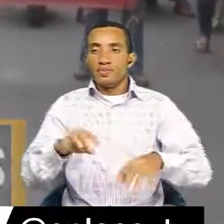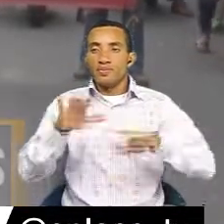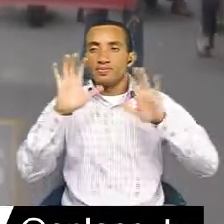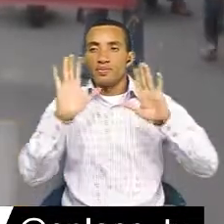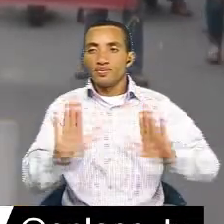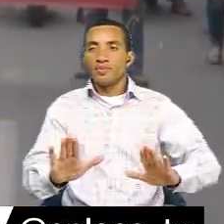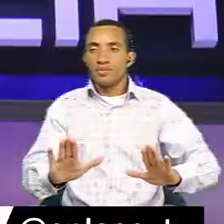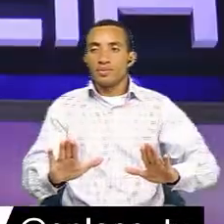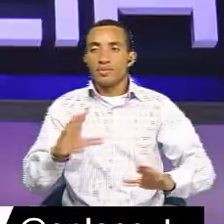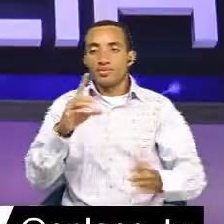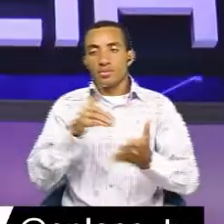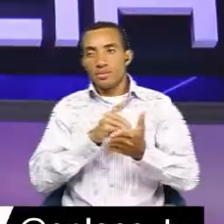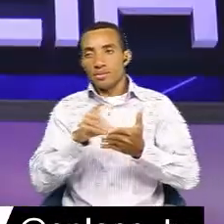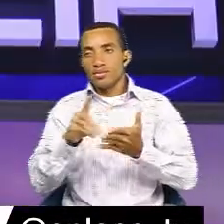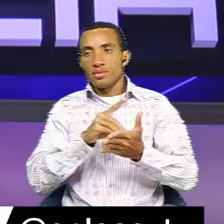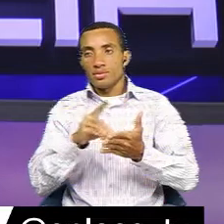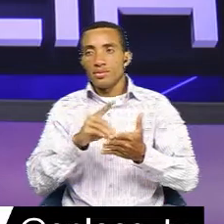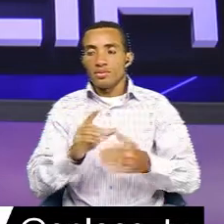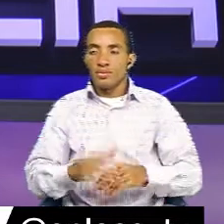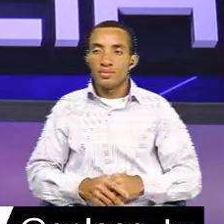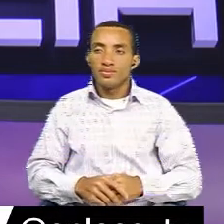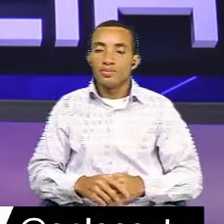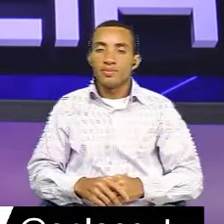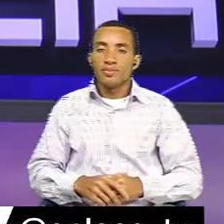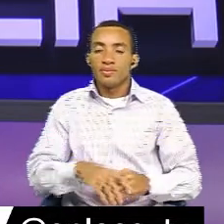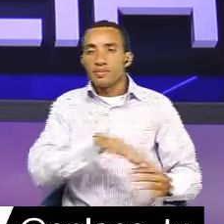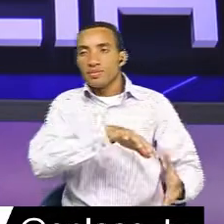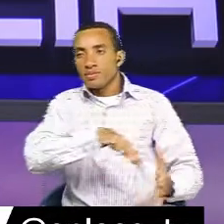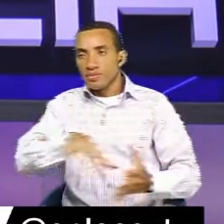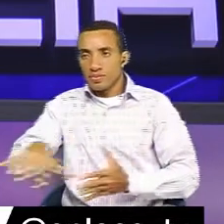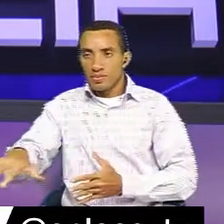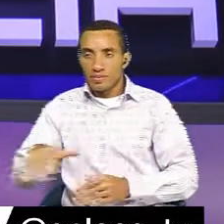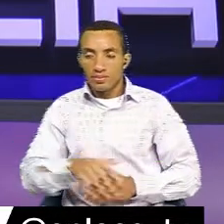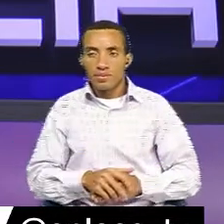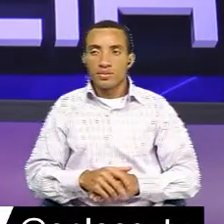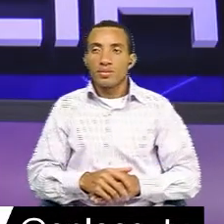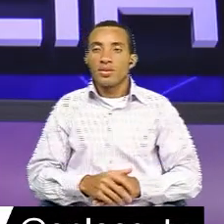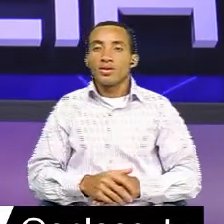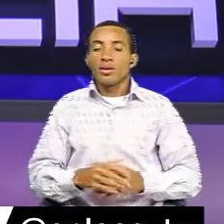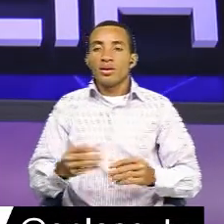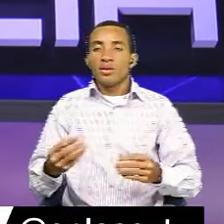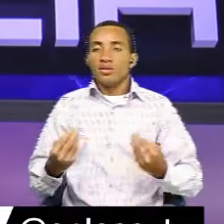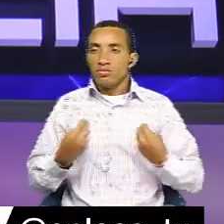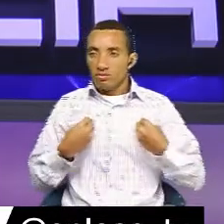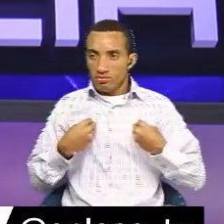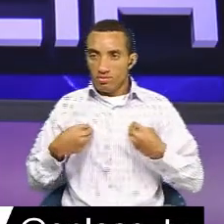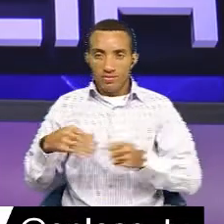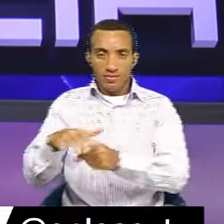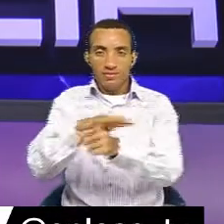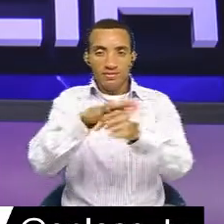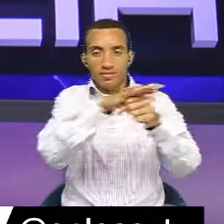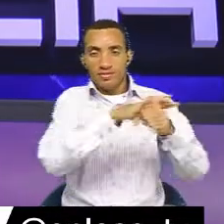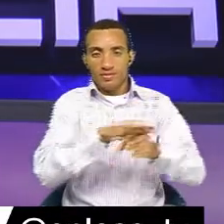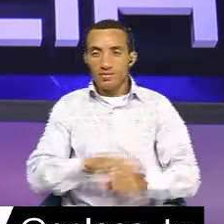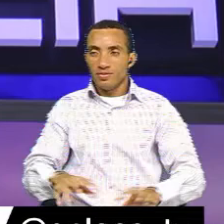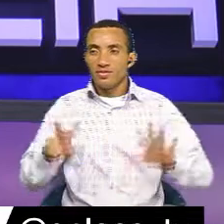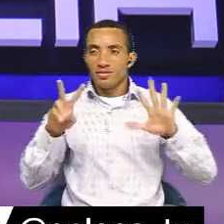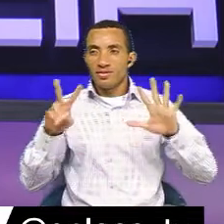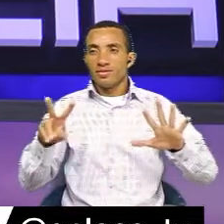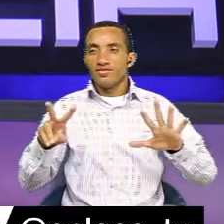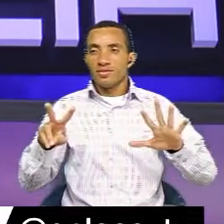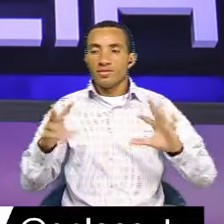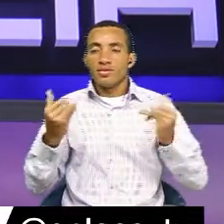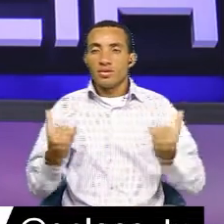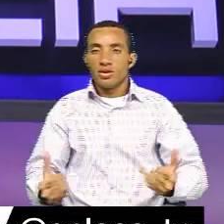Dian. Y habitantes del barrio El Campín en la Comuna 7 denuncian presunto atropello por parte de las autoridades de policía en la